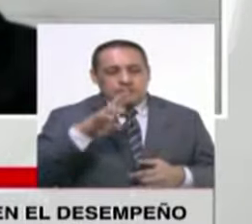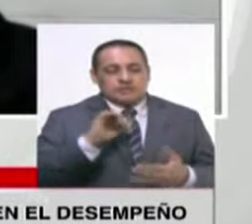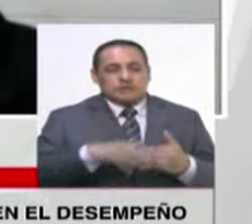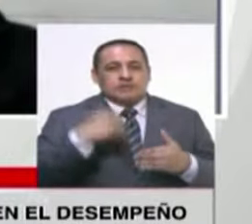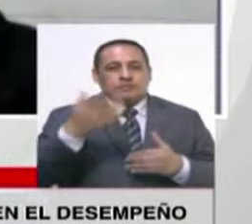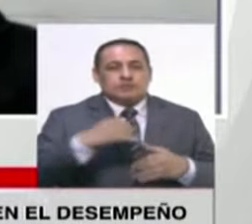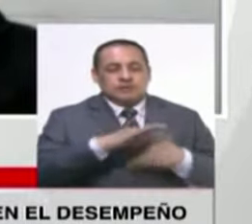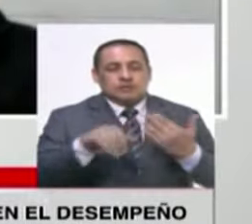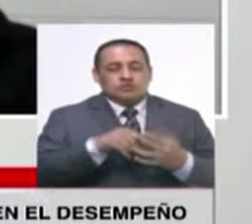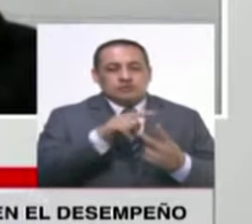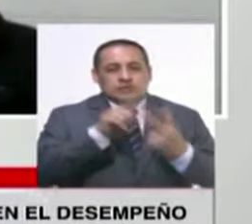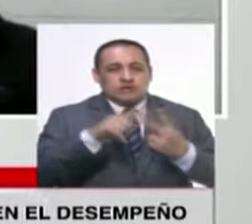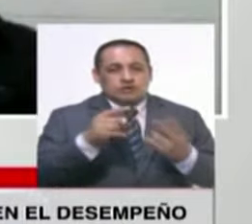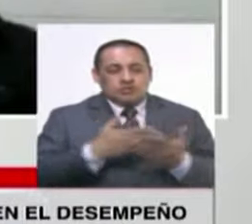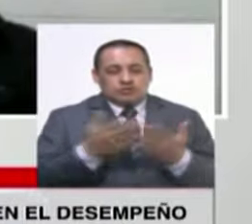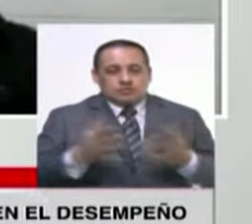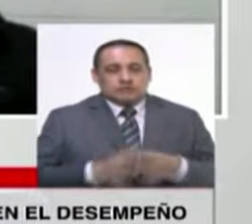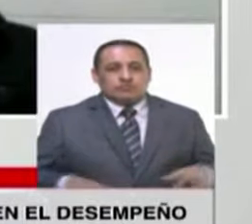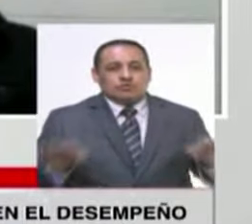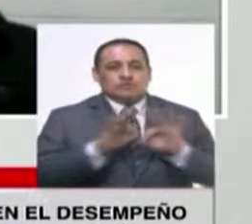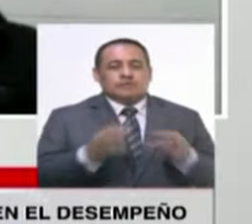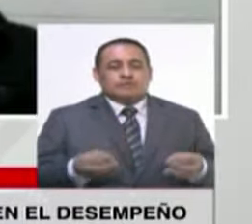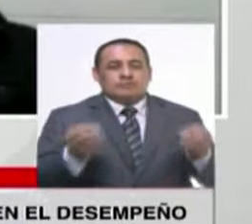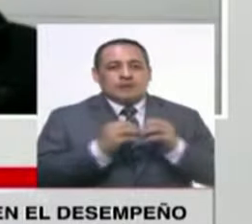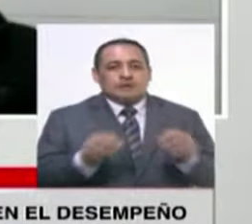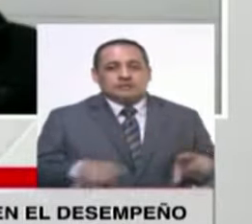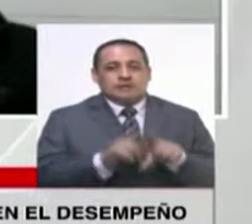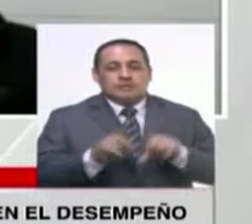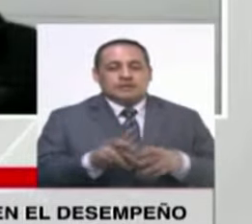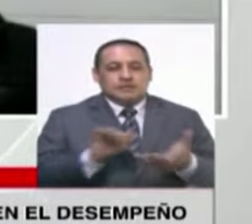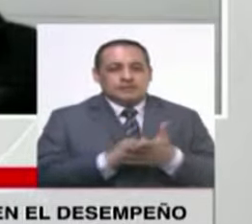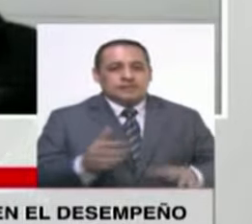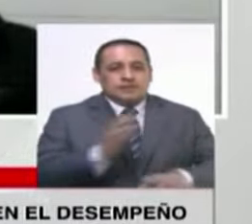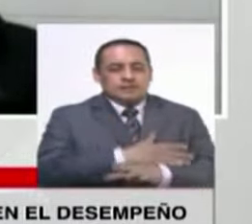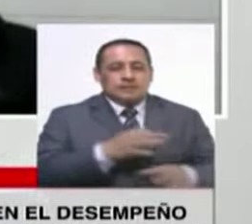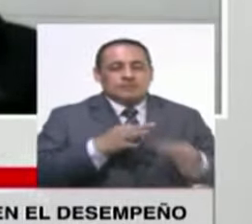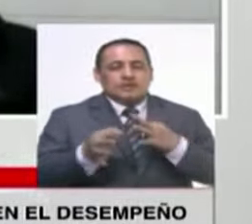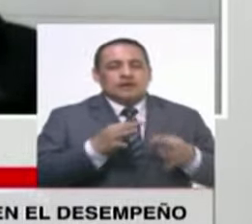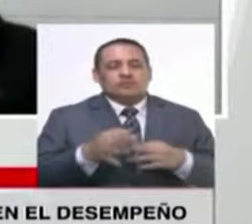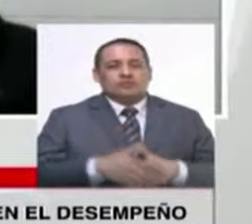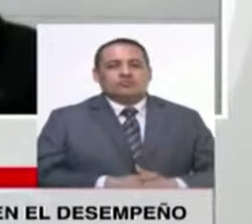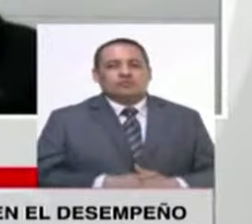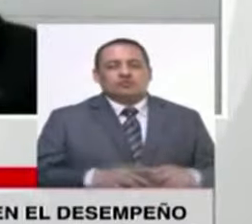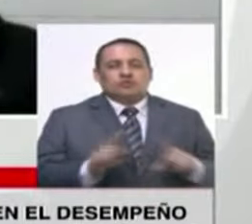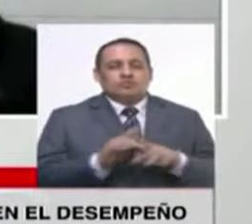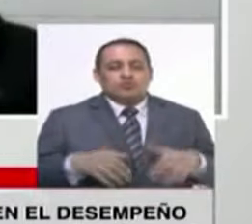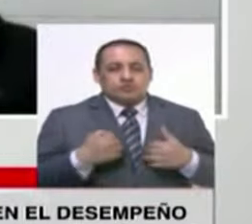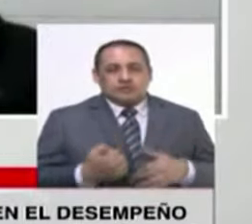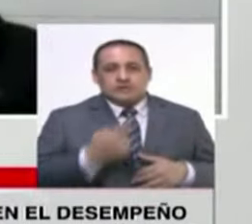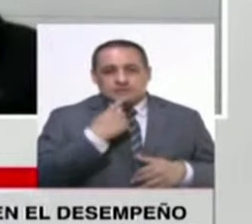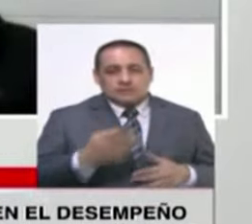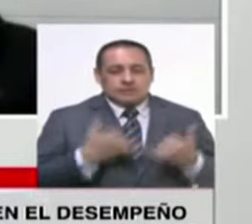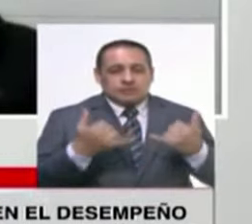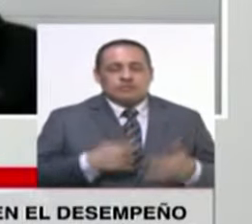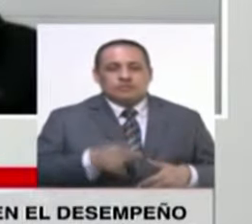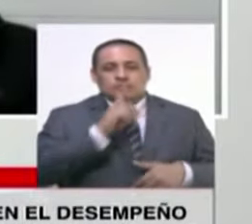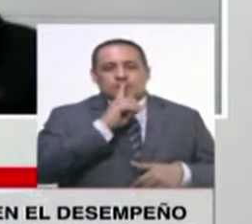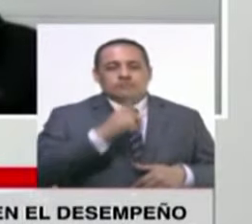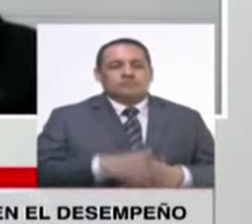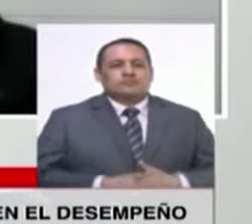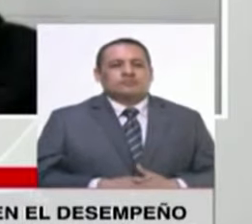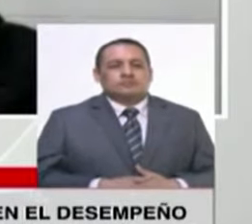decir esas dos cosas graves adicionales a las que ya ha mencionado, ¿no puede usted decir ahora que guarda